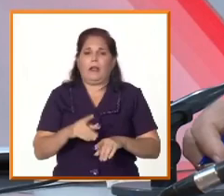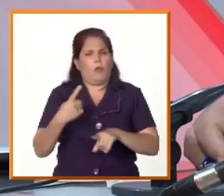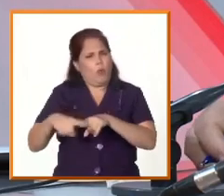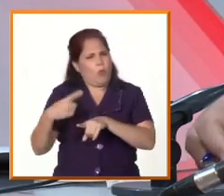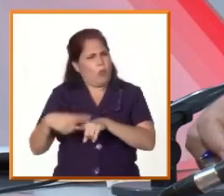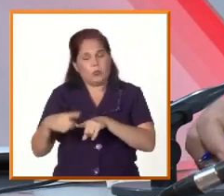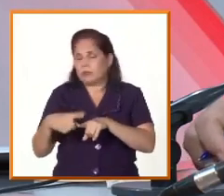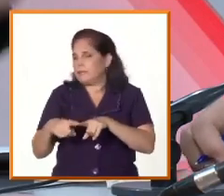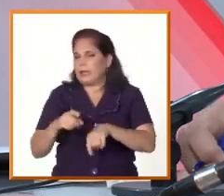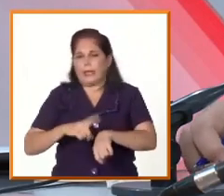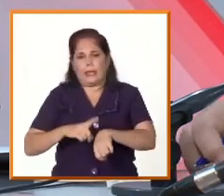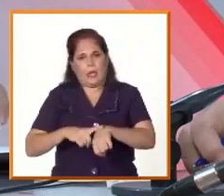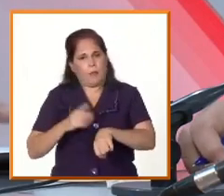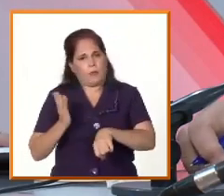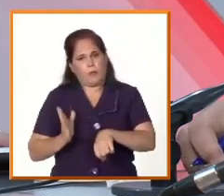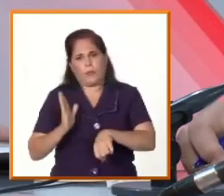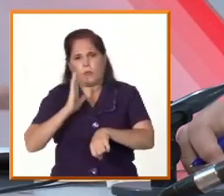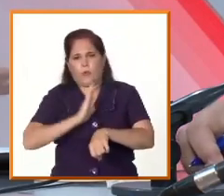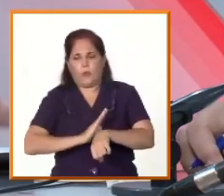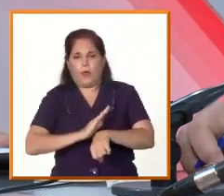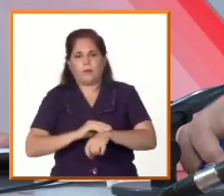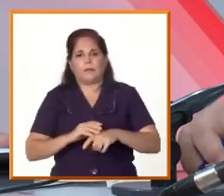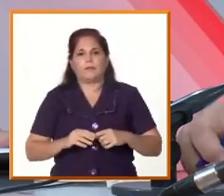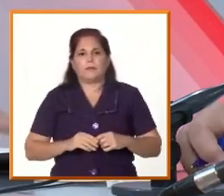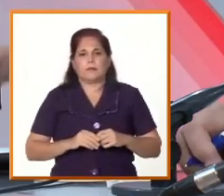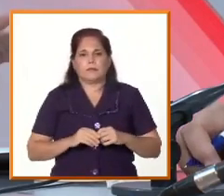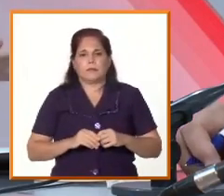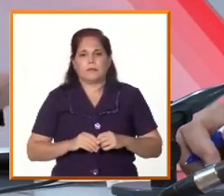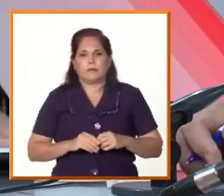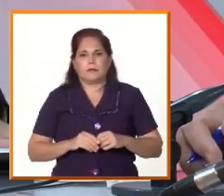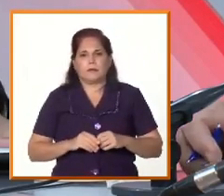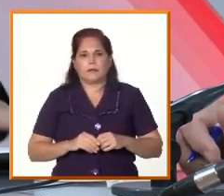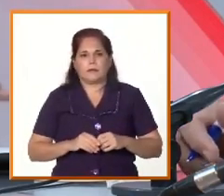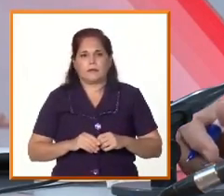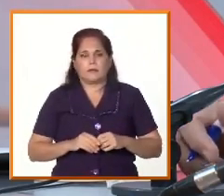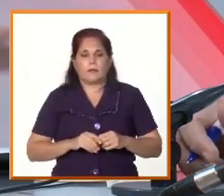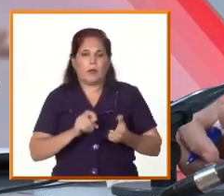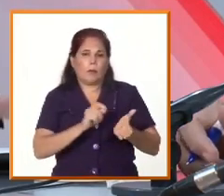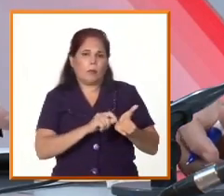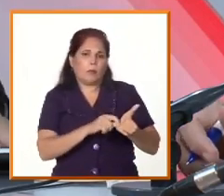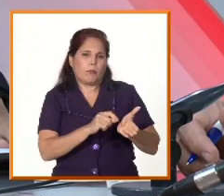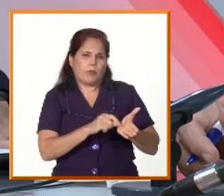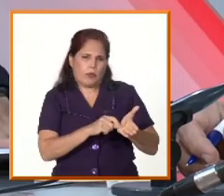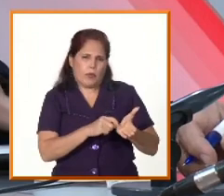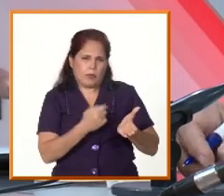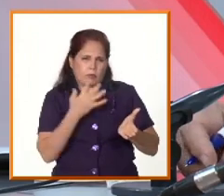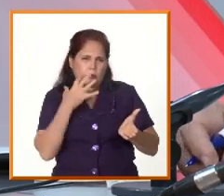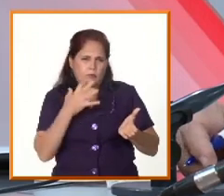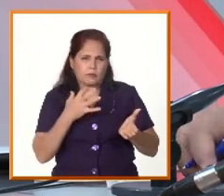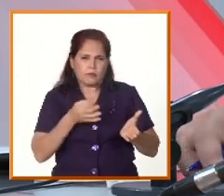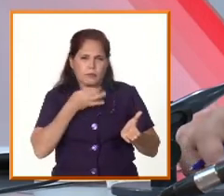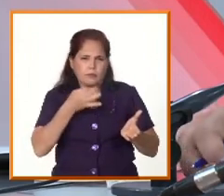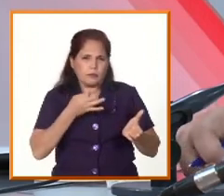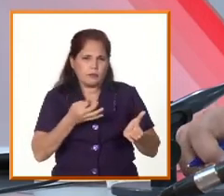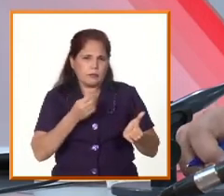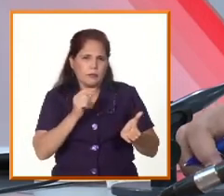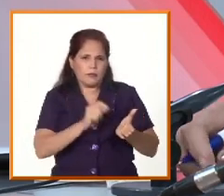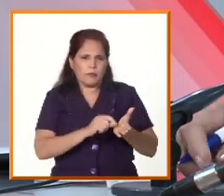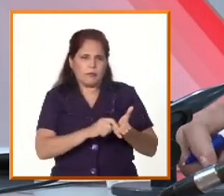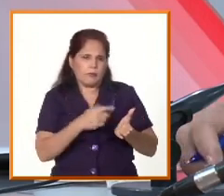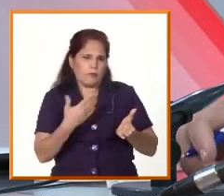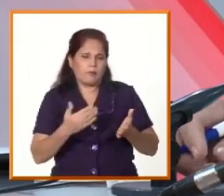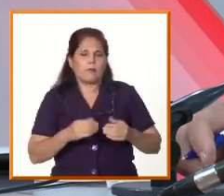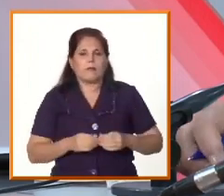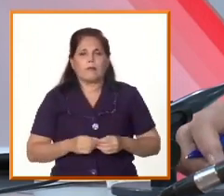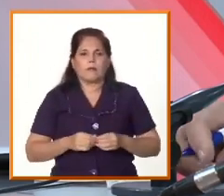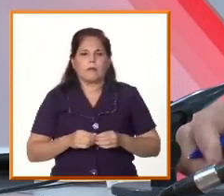muchas cosas pero no va a quedar más tiempo porque creo que hay algo importante y es el tema de la canasta básica es básico para para informar a nuestro pueblo que